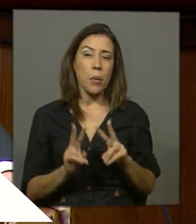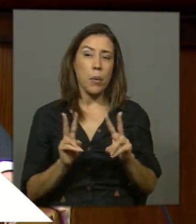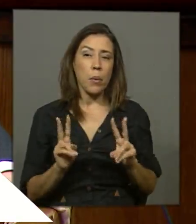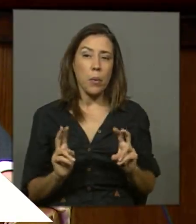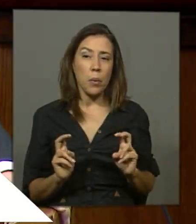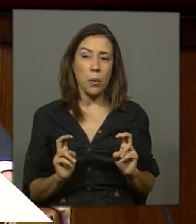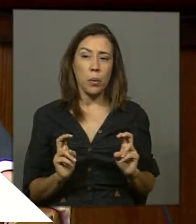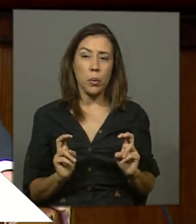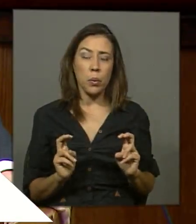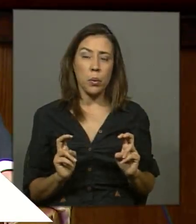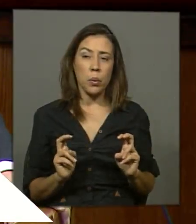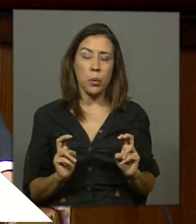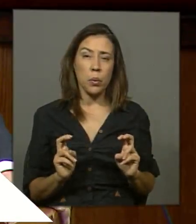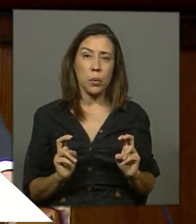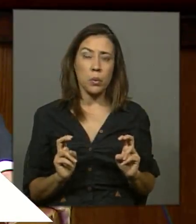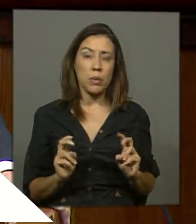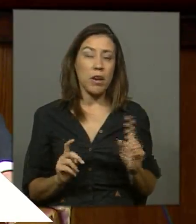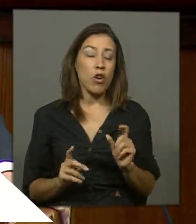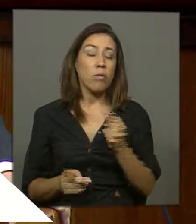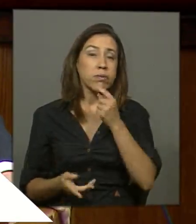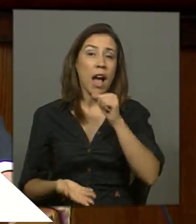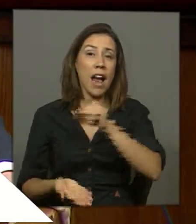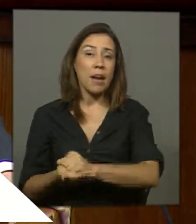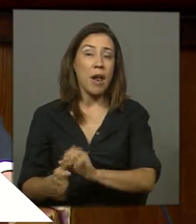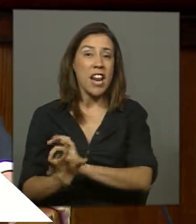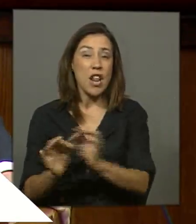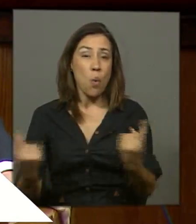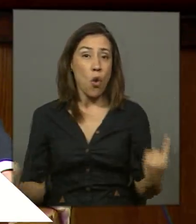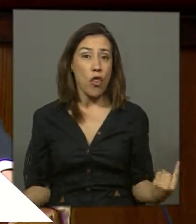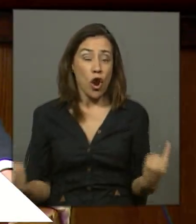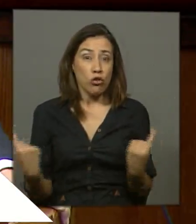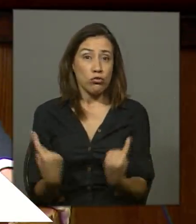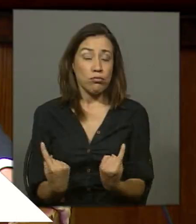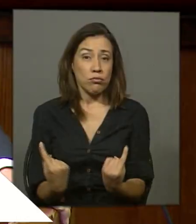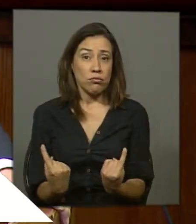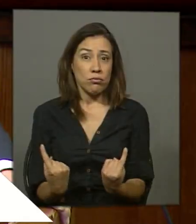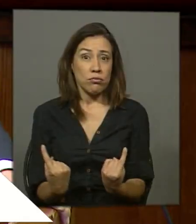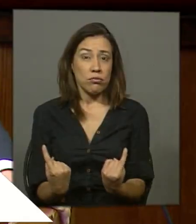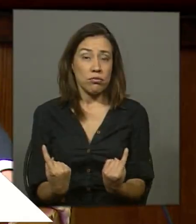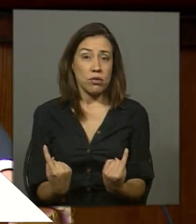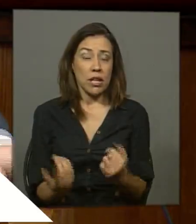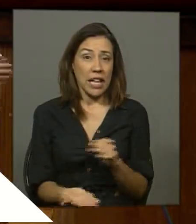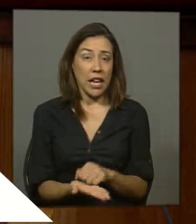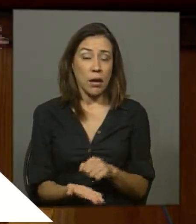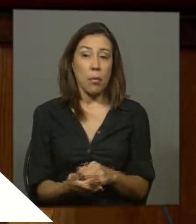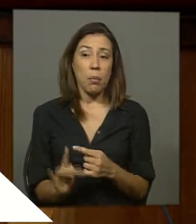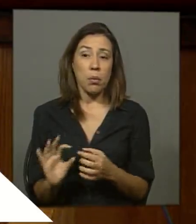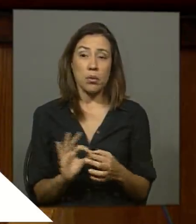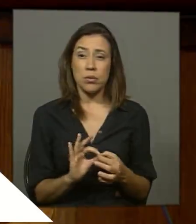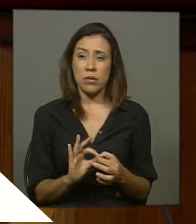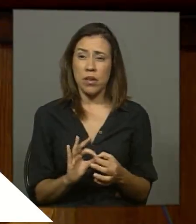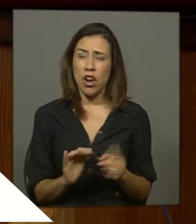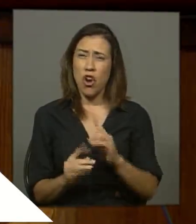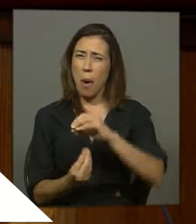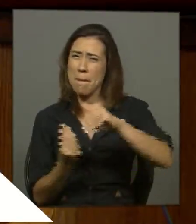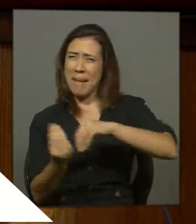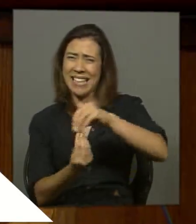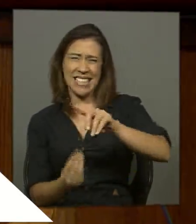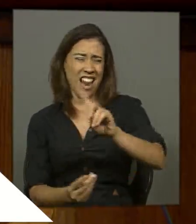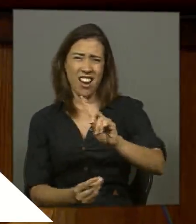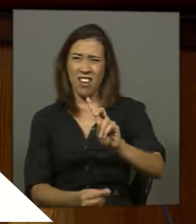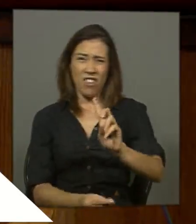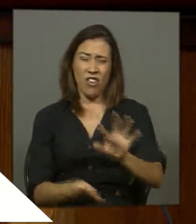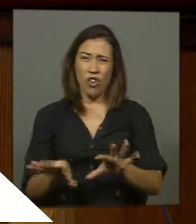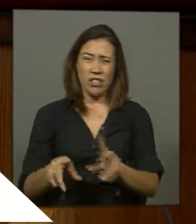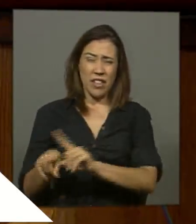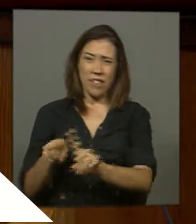no habían no habían apelado ninguna de las partes querellantes Entonces por lo tanto no no hay que mezclar las cosas aquí